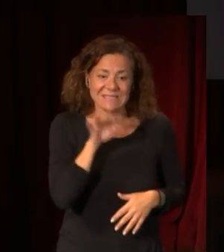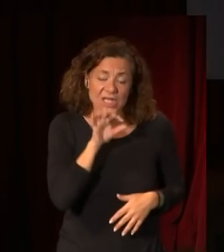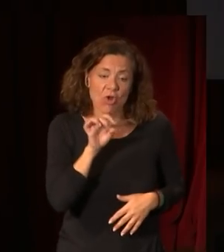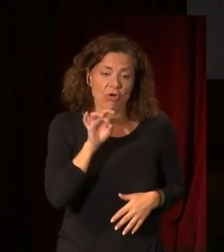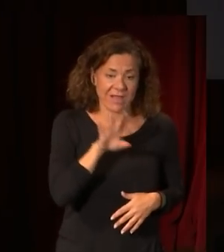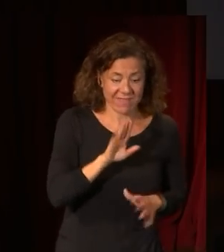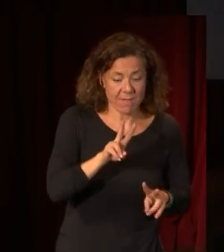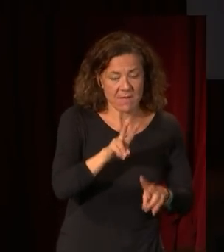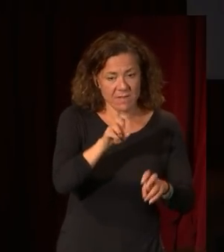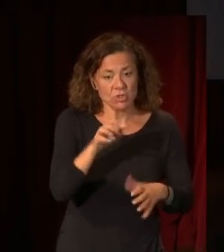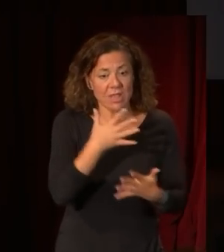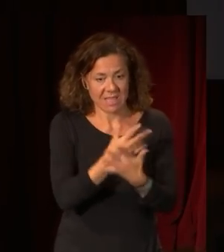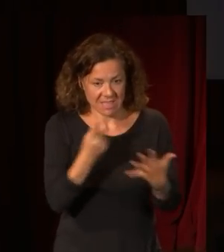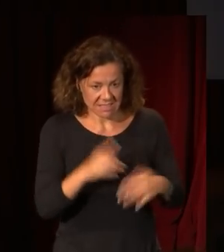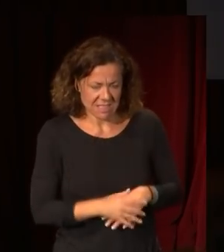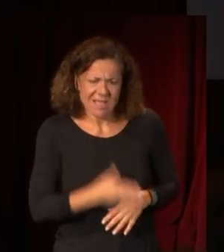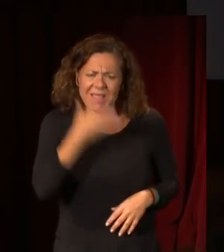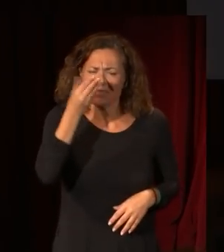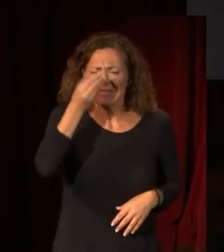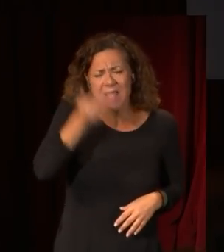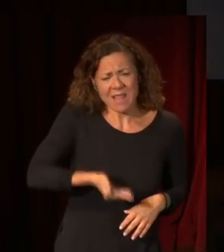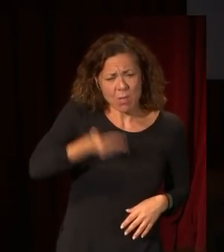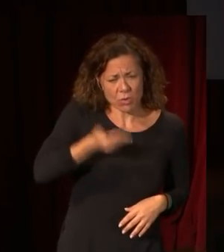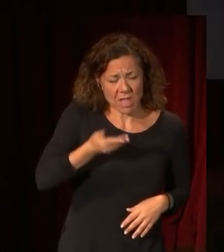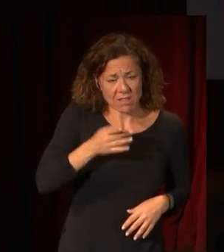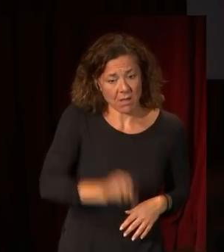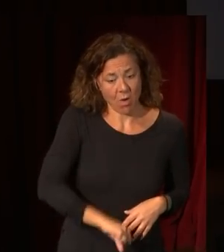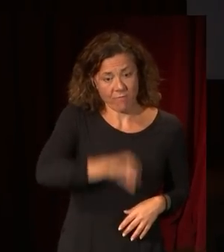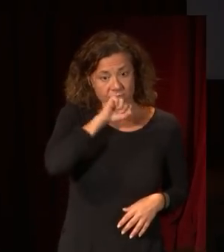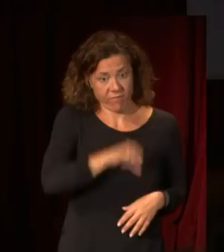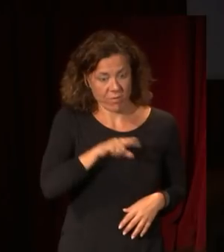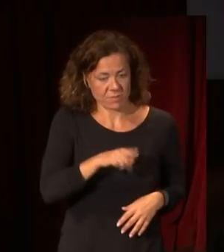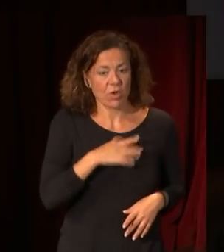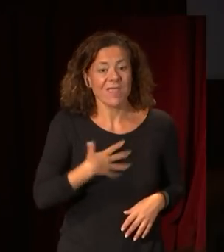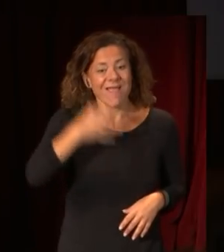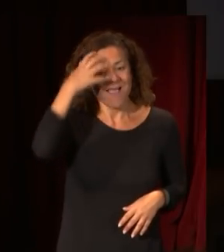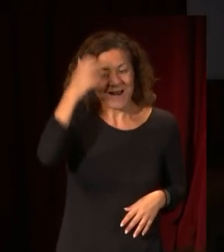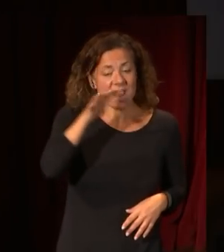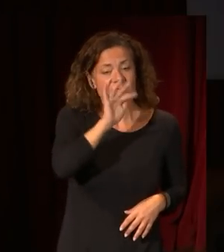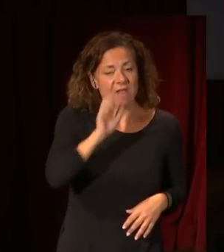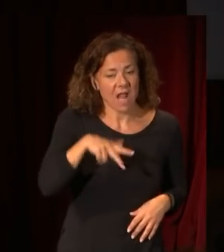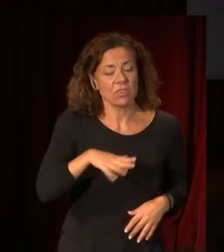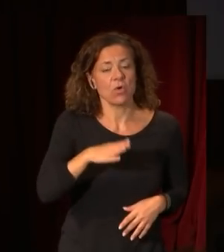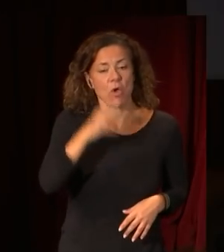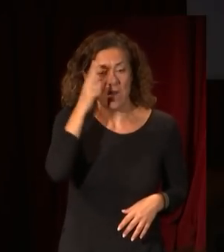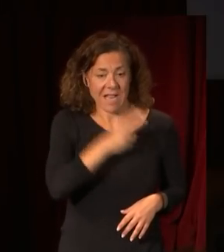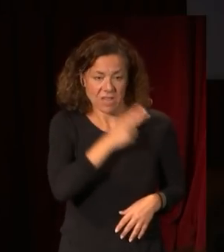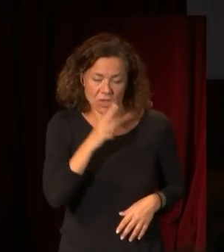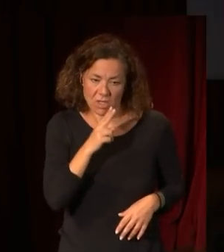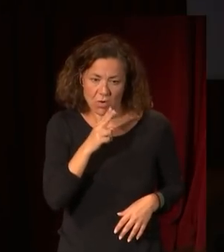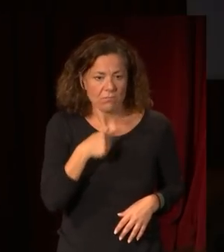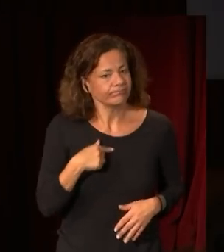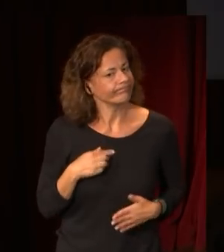16 lo era tanto que fue nombrado obispo por el cabildo de barcelona y el rey fernando el católico veto su